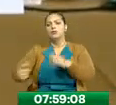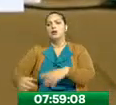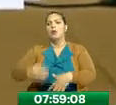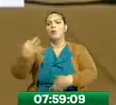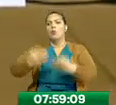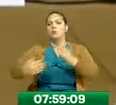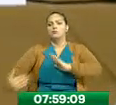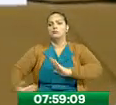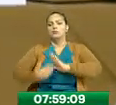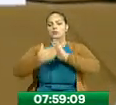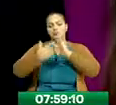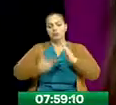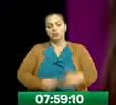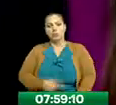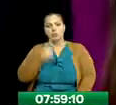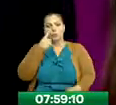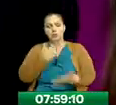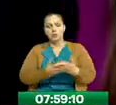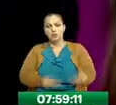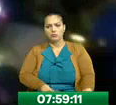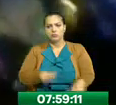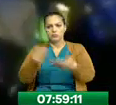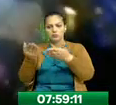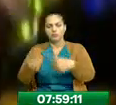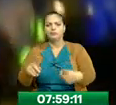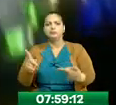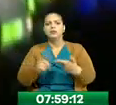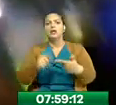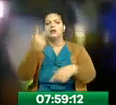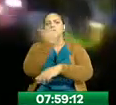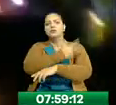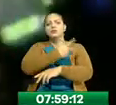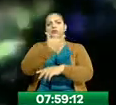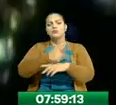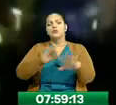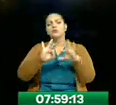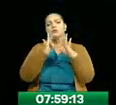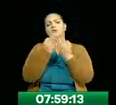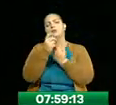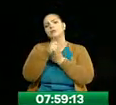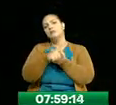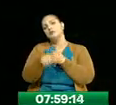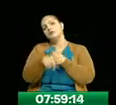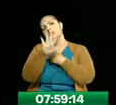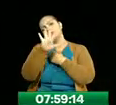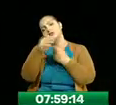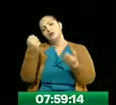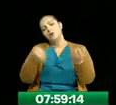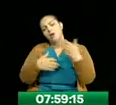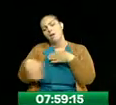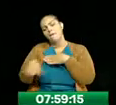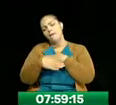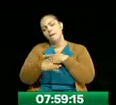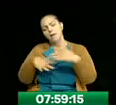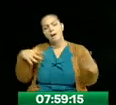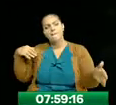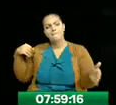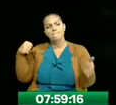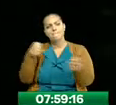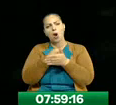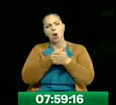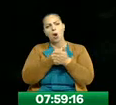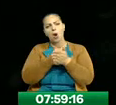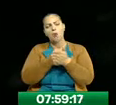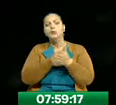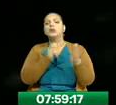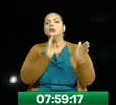supuesto incumplimiento de funciones. Tragedia en Chimborazo. 5 personas, miembros de una misma familia, murieron cuando el vehículo en el que